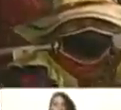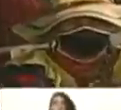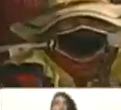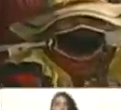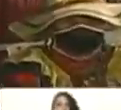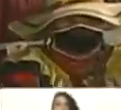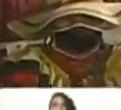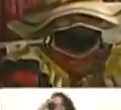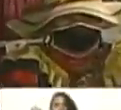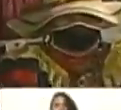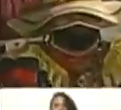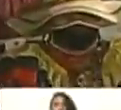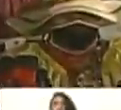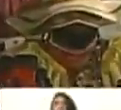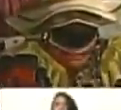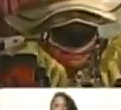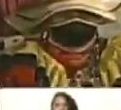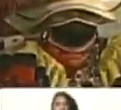el trabajo que hacen.